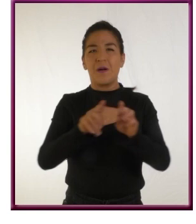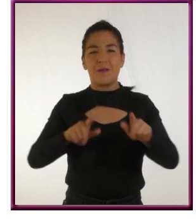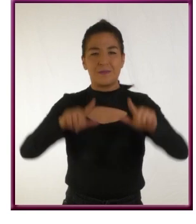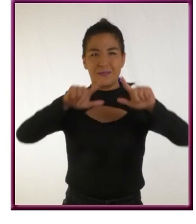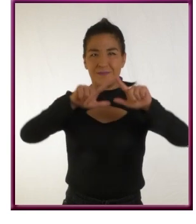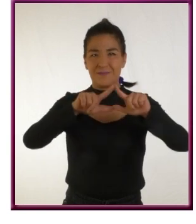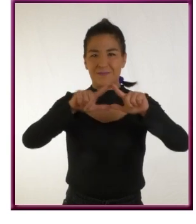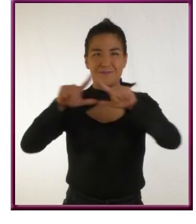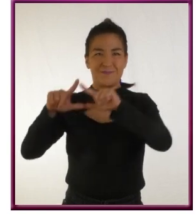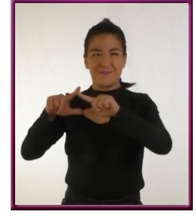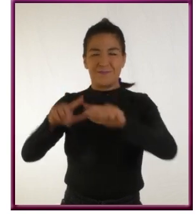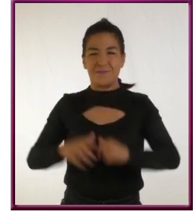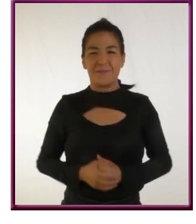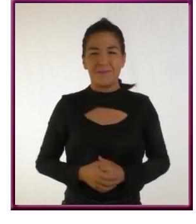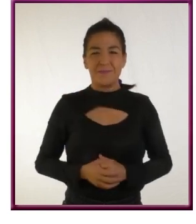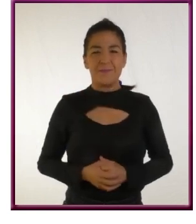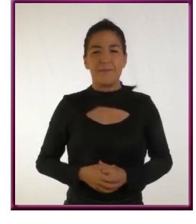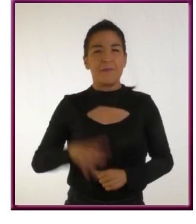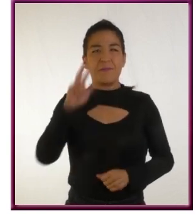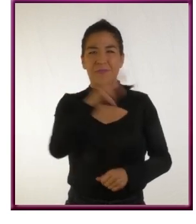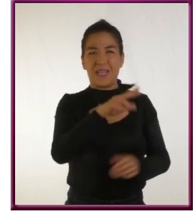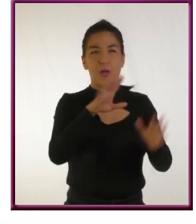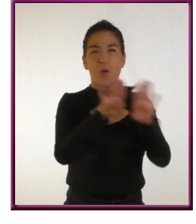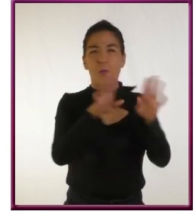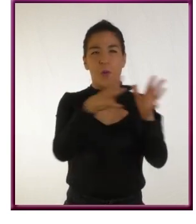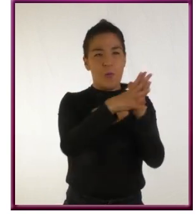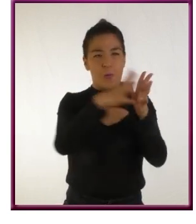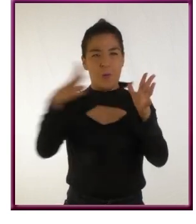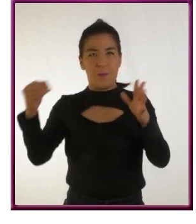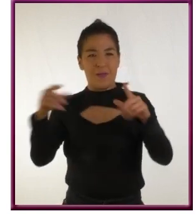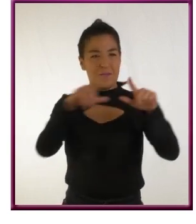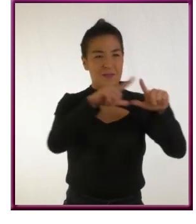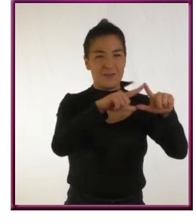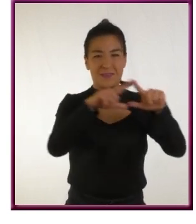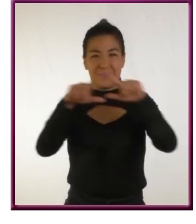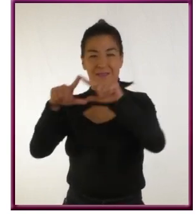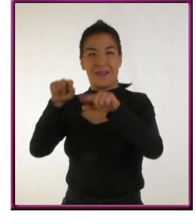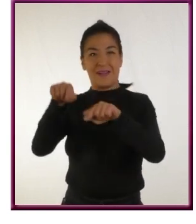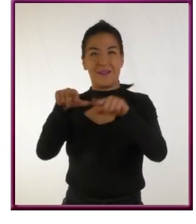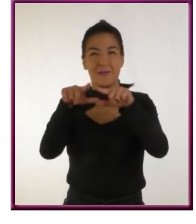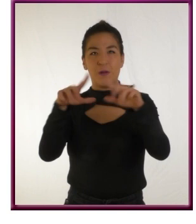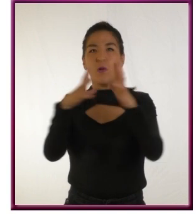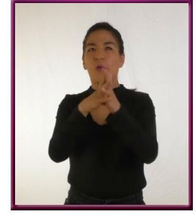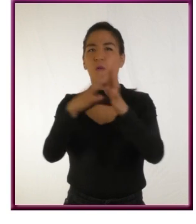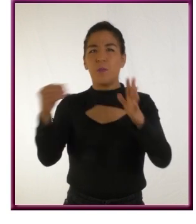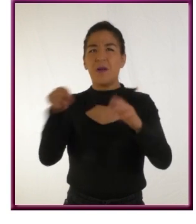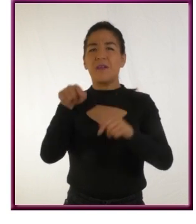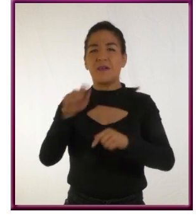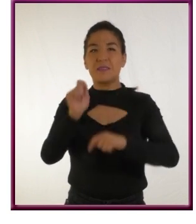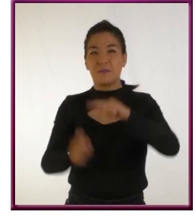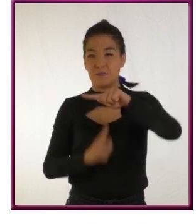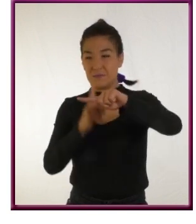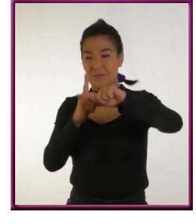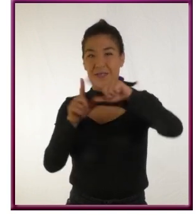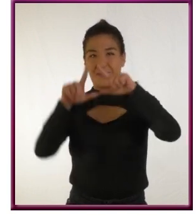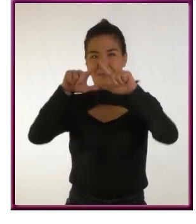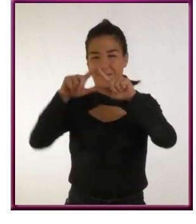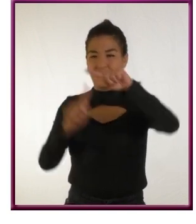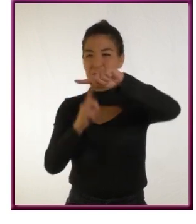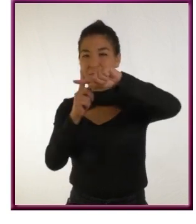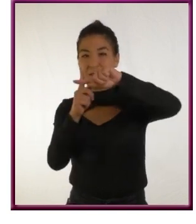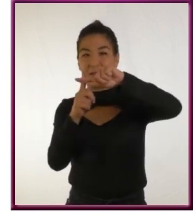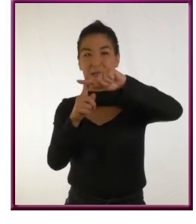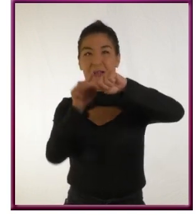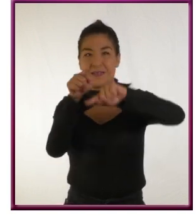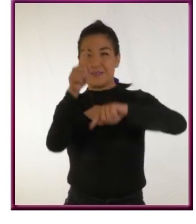ejemplo de un triángulo equilátero. Ahí está la copia del triángulo equilátero y desde el punto medio del triángulo equilátero, recuerdo qué